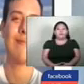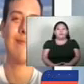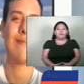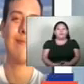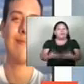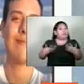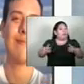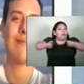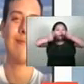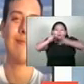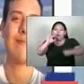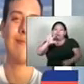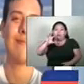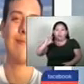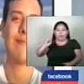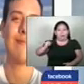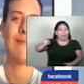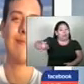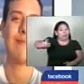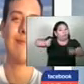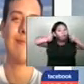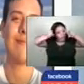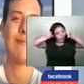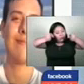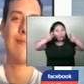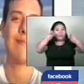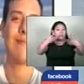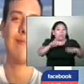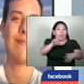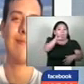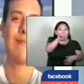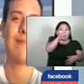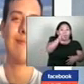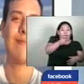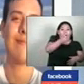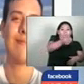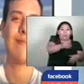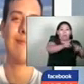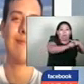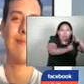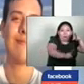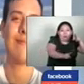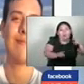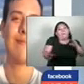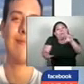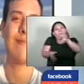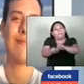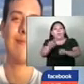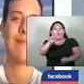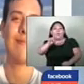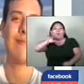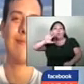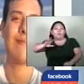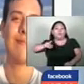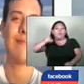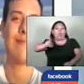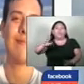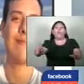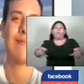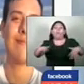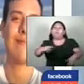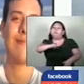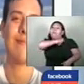años de cárcel. En el fallo se establecen 10 años por desaparecer y 15 años por matar a cada una de las